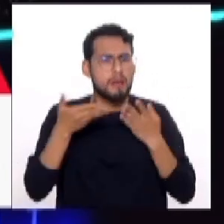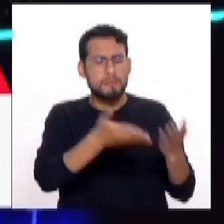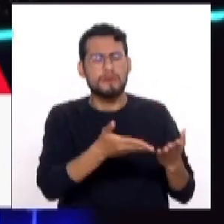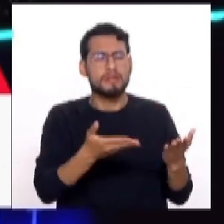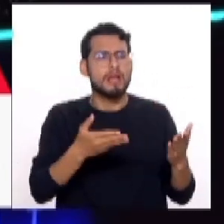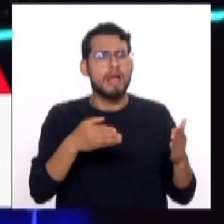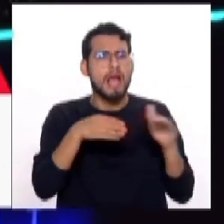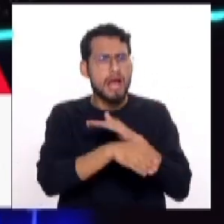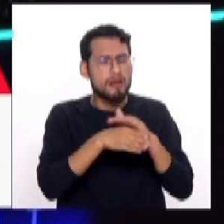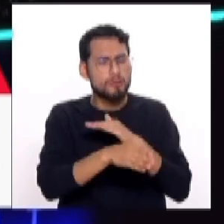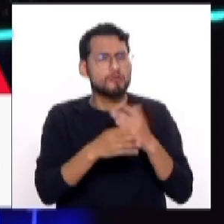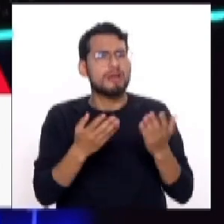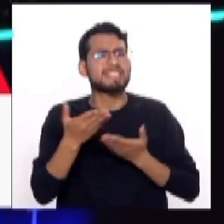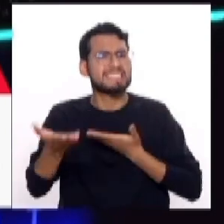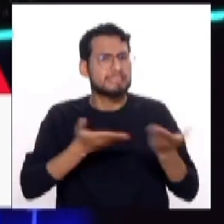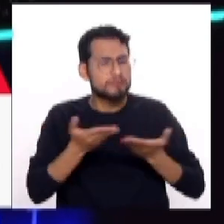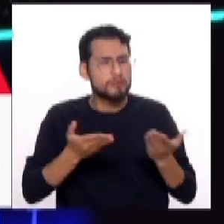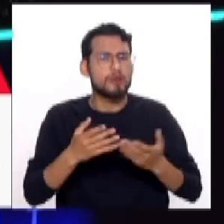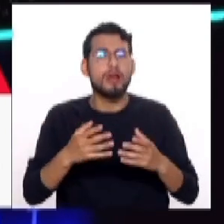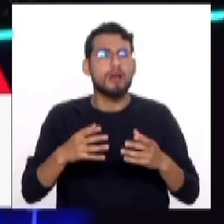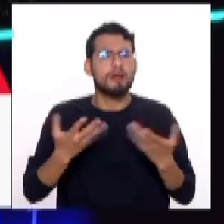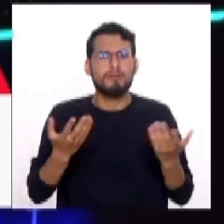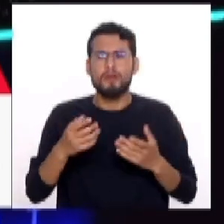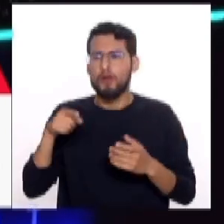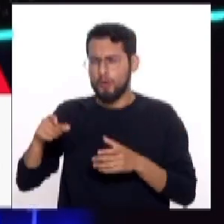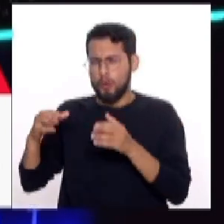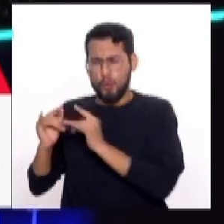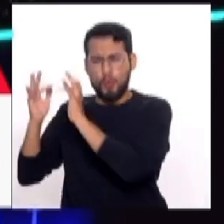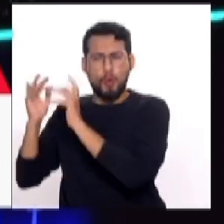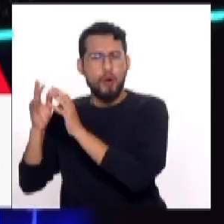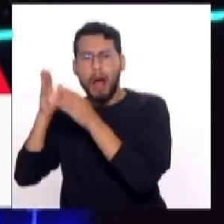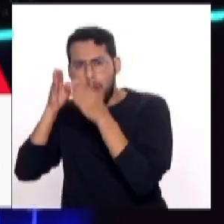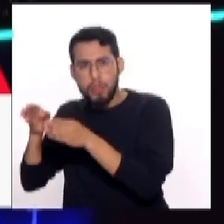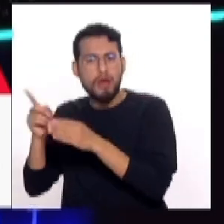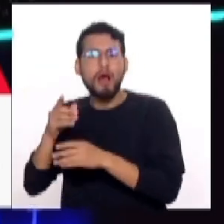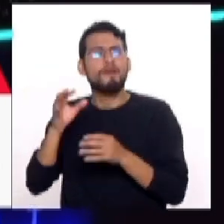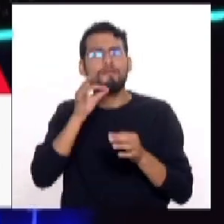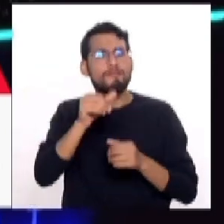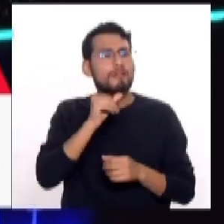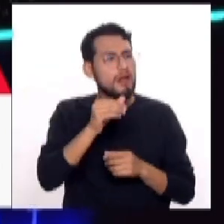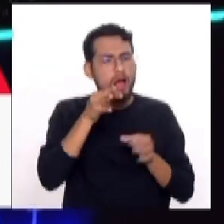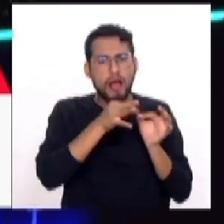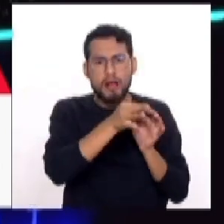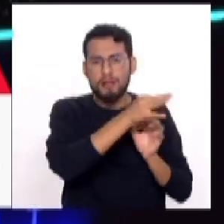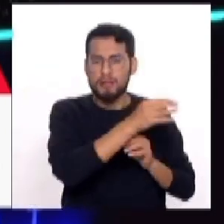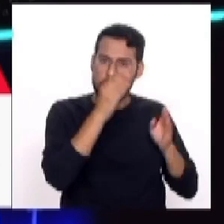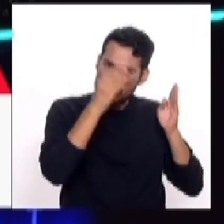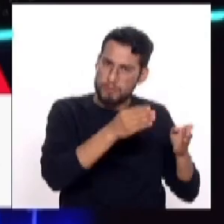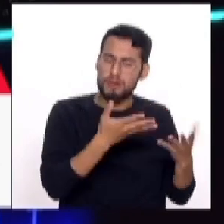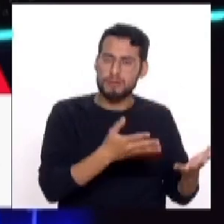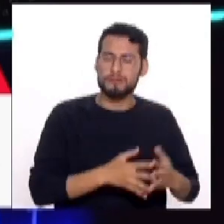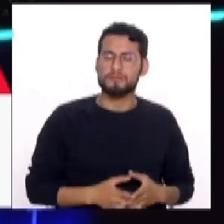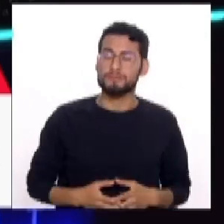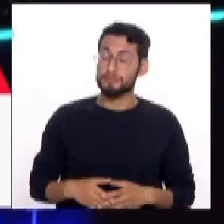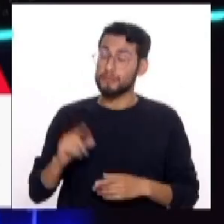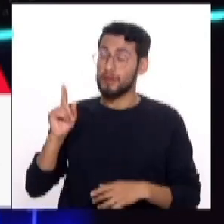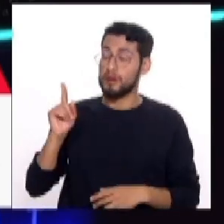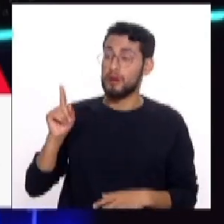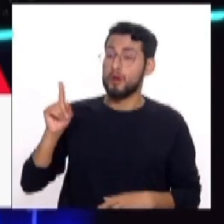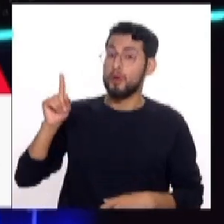a a estos servicios fuera de los centros urbanos en nuestros países nosotros en los